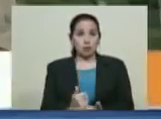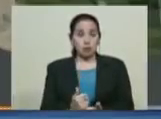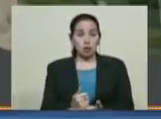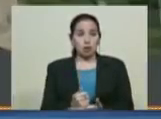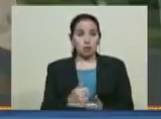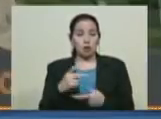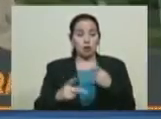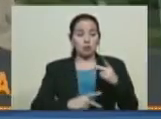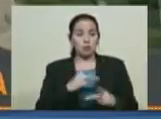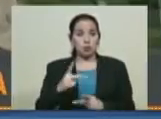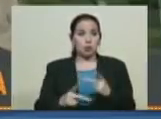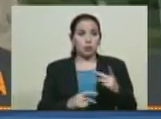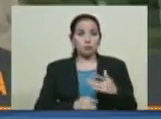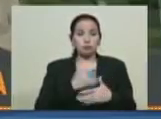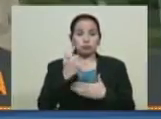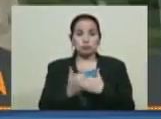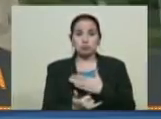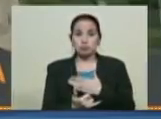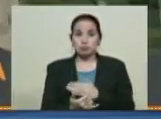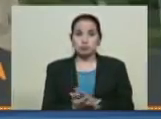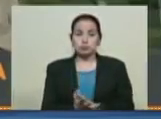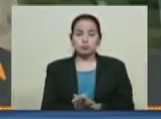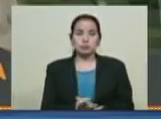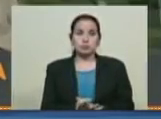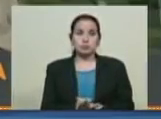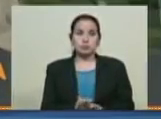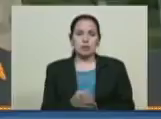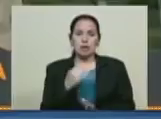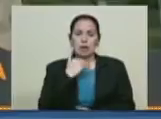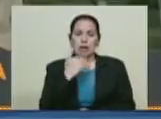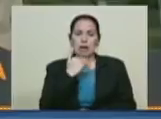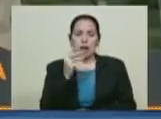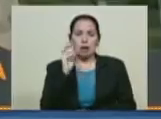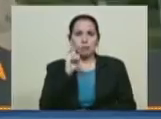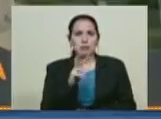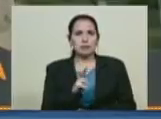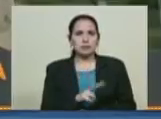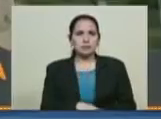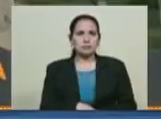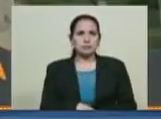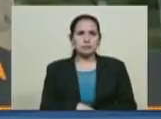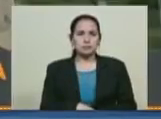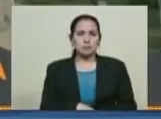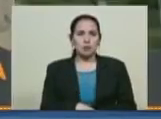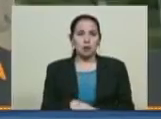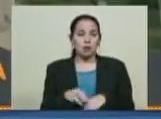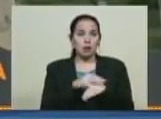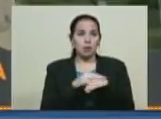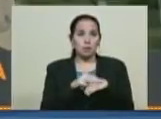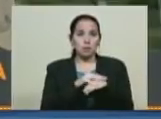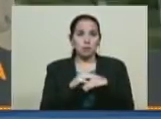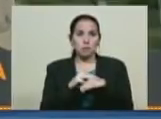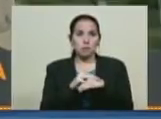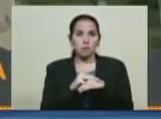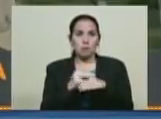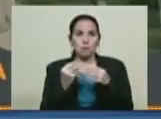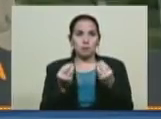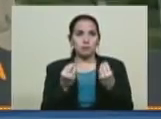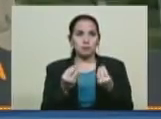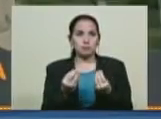los proyectos. Además, fíjense ustedes, algo que estaba comentando con el ministro Velázquez Araguayán,